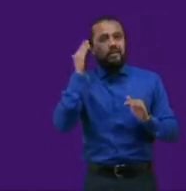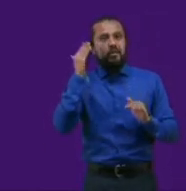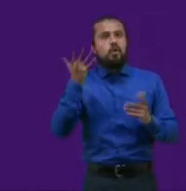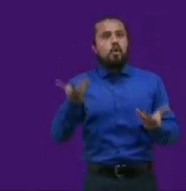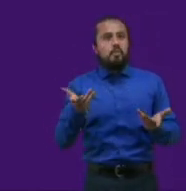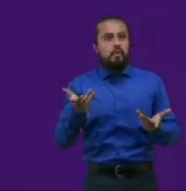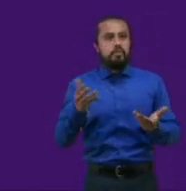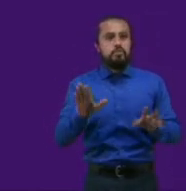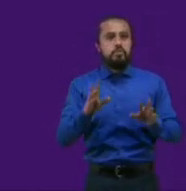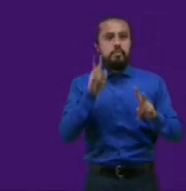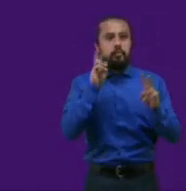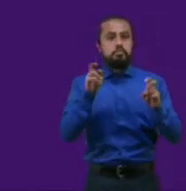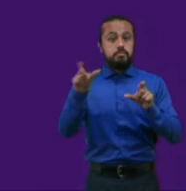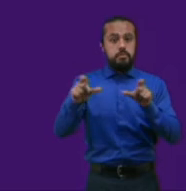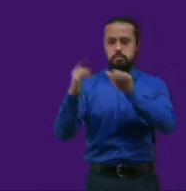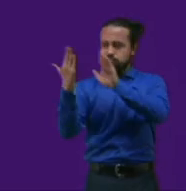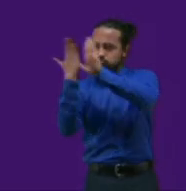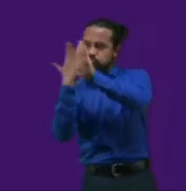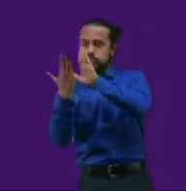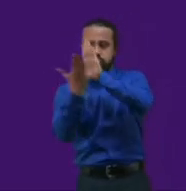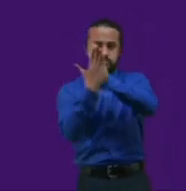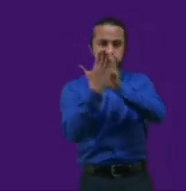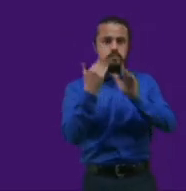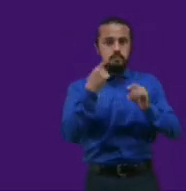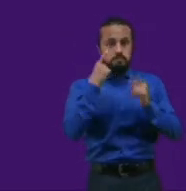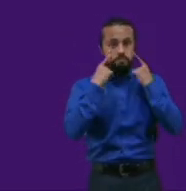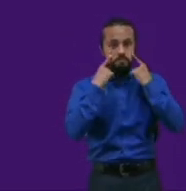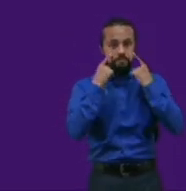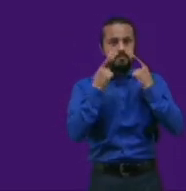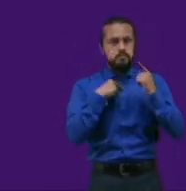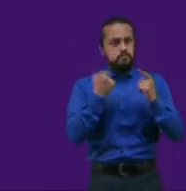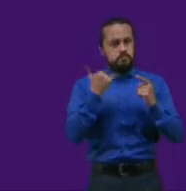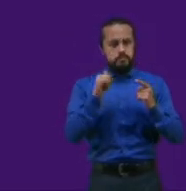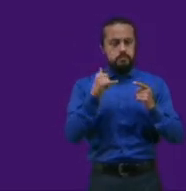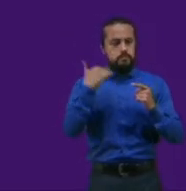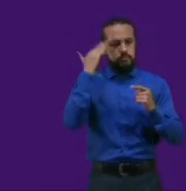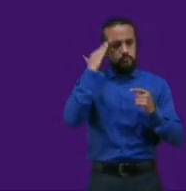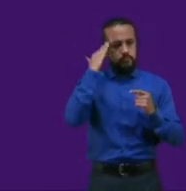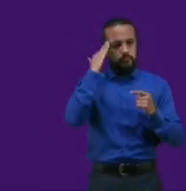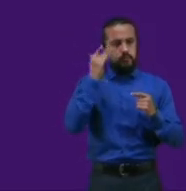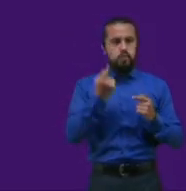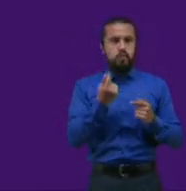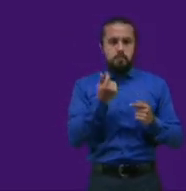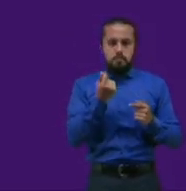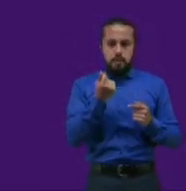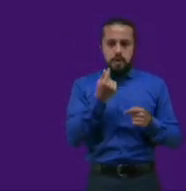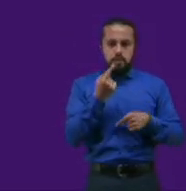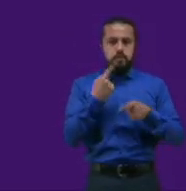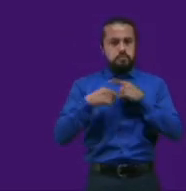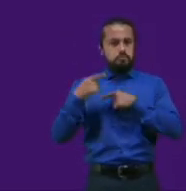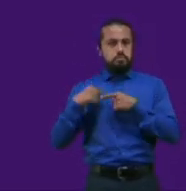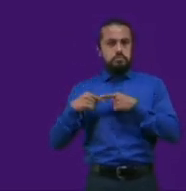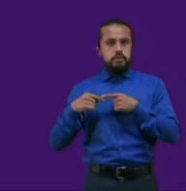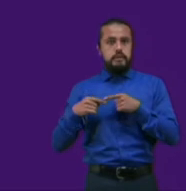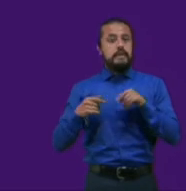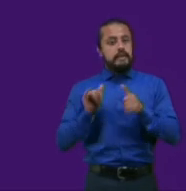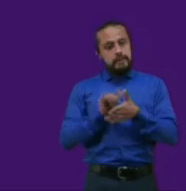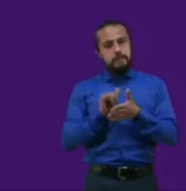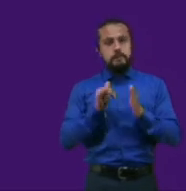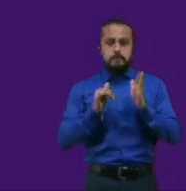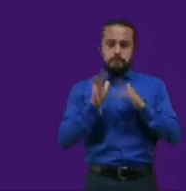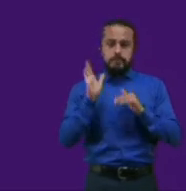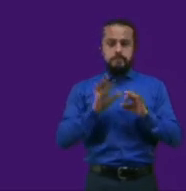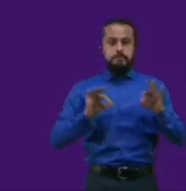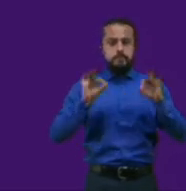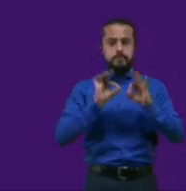mirar a los ojos a un inversionista y decirle, mira, invertí porque te va a traer el dinero de vuelta y mucho más. Eso es lo más importante. ¿Y esa es